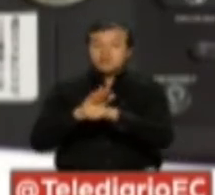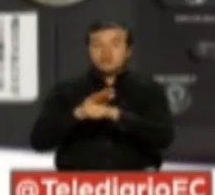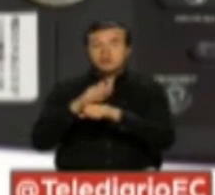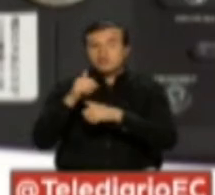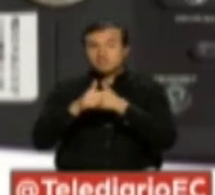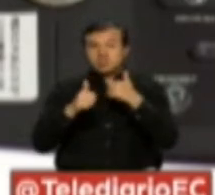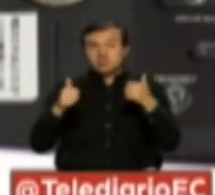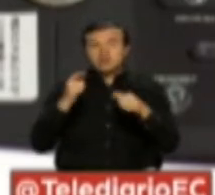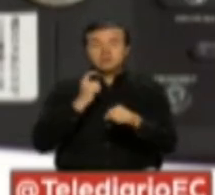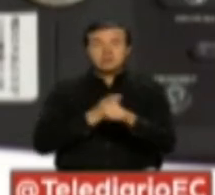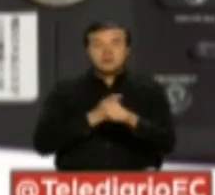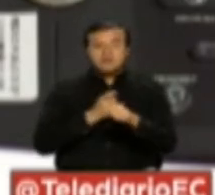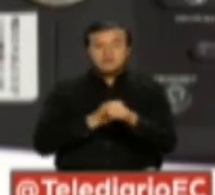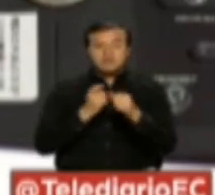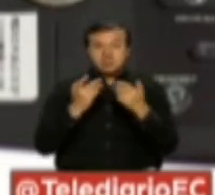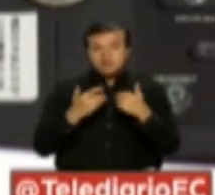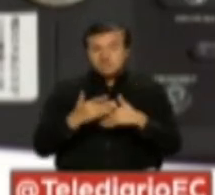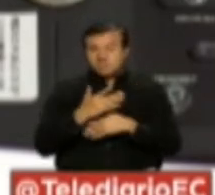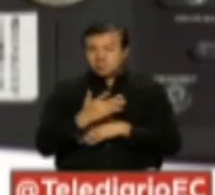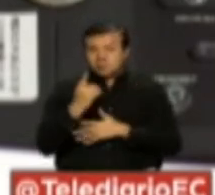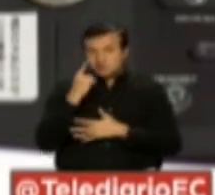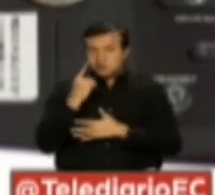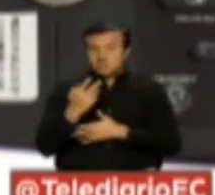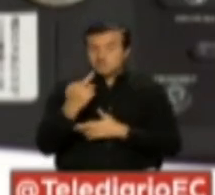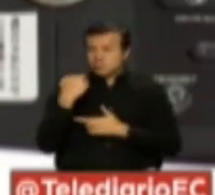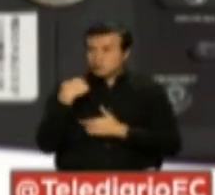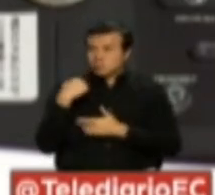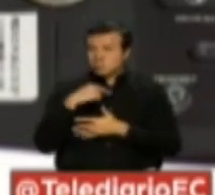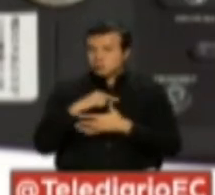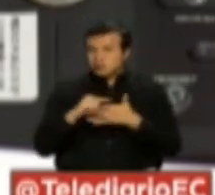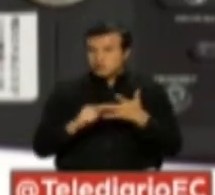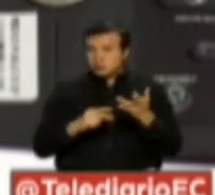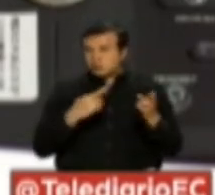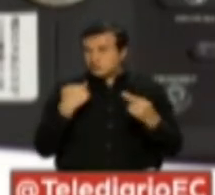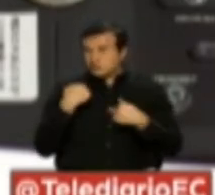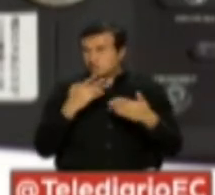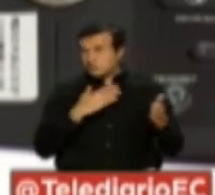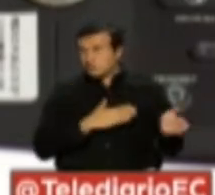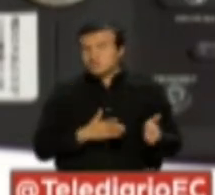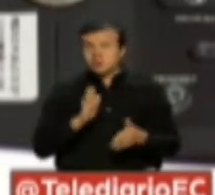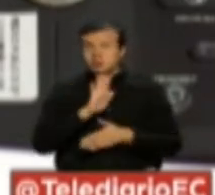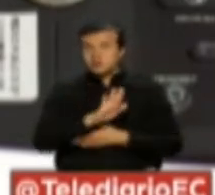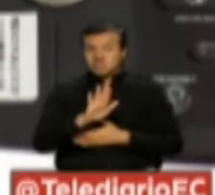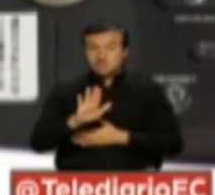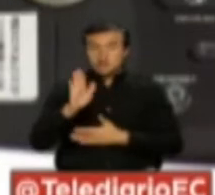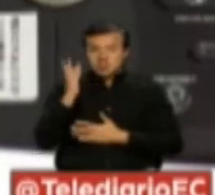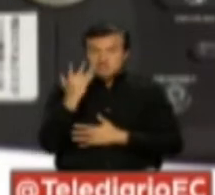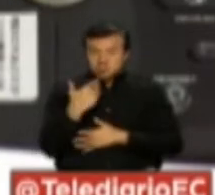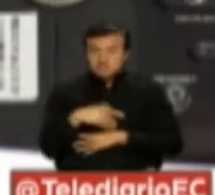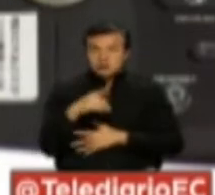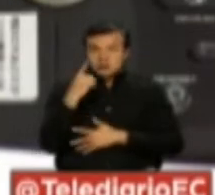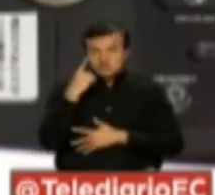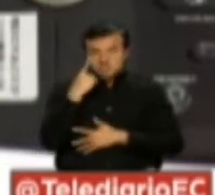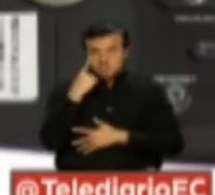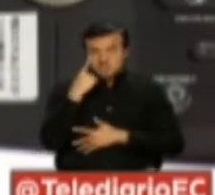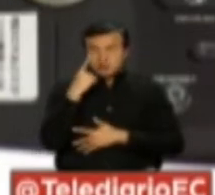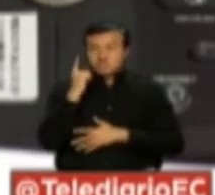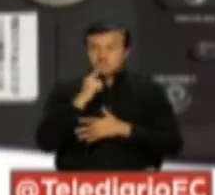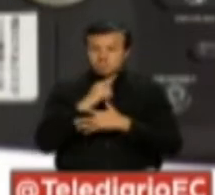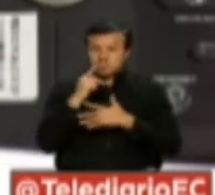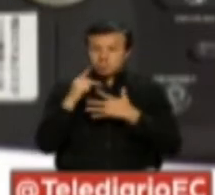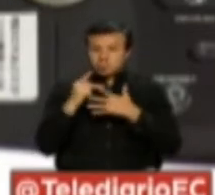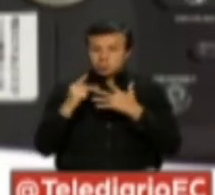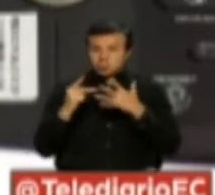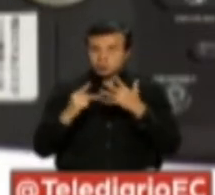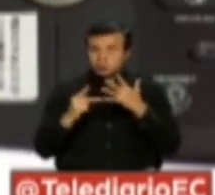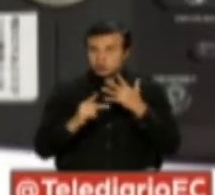audiencias, específicamente a la audiencia de vinculación, a la audiencia de formulación de cargos, para que con los elementos de